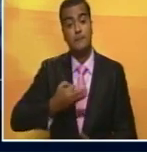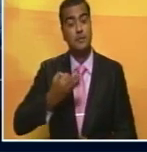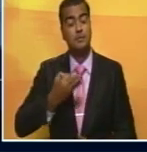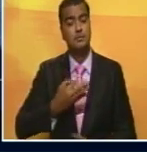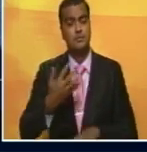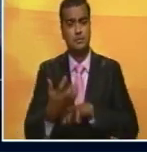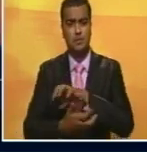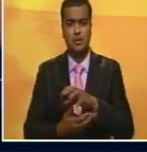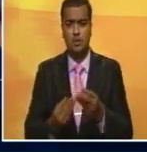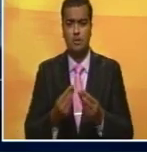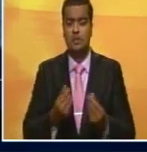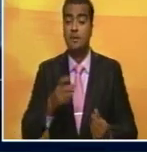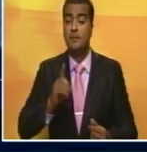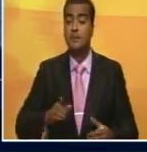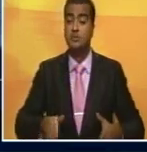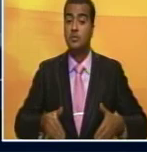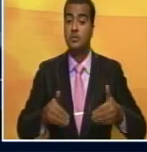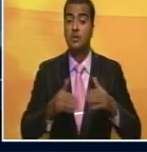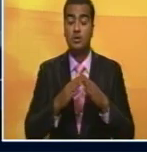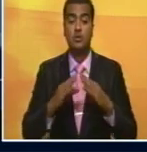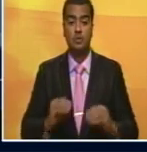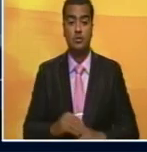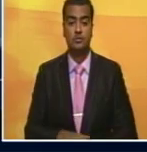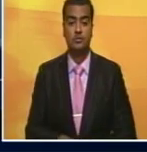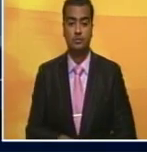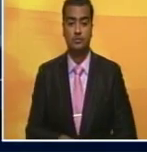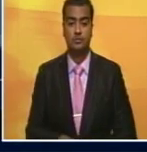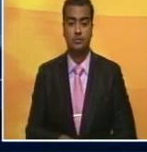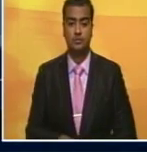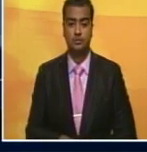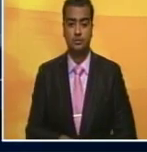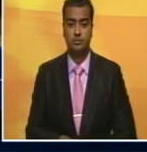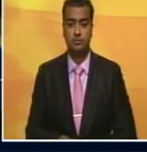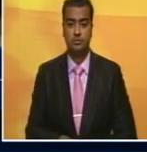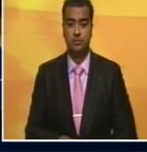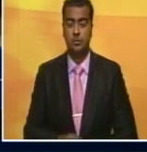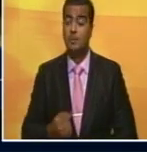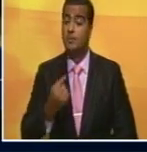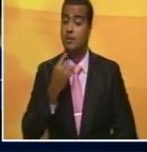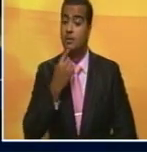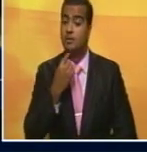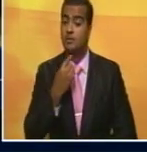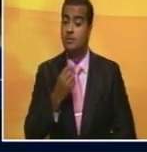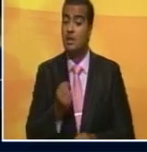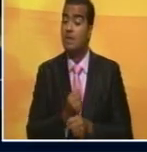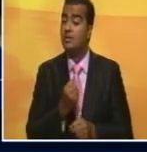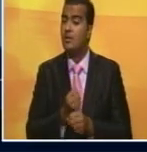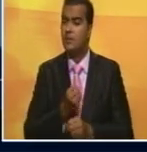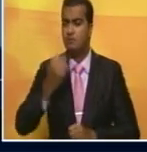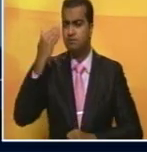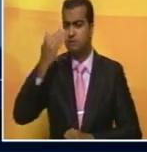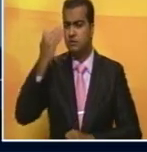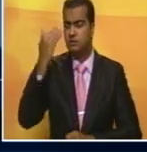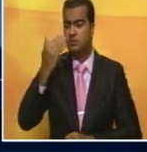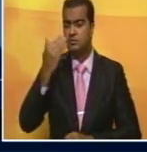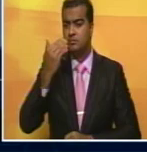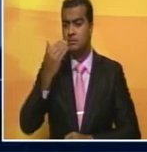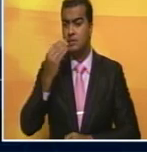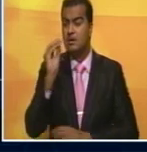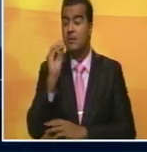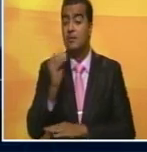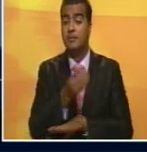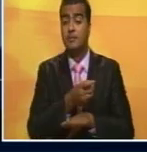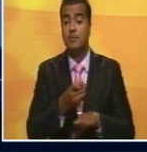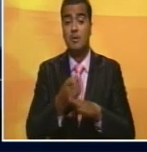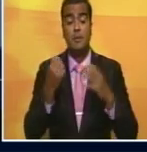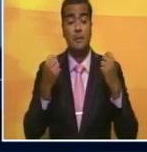los problemas económicos también lo vamos a solventar a través de la Asamblea Nacional Constituyente. Rivas señaló que con el ejercicio militar convocado por el Ejecutivo se